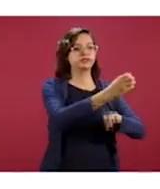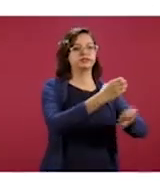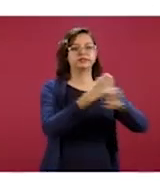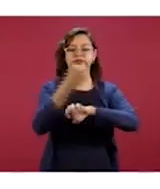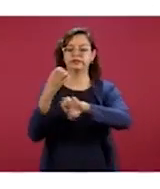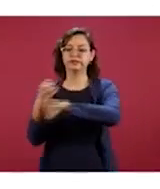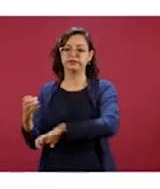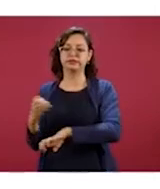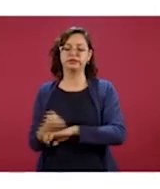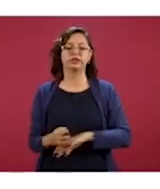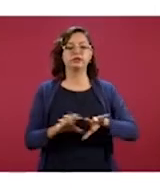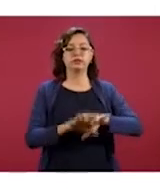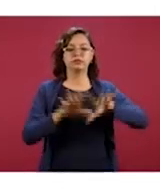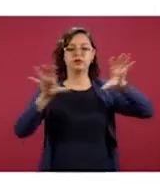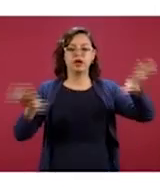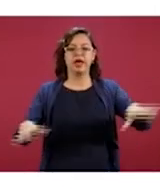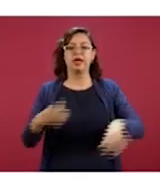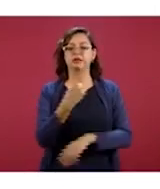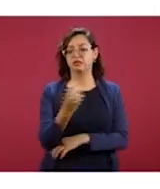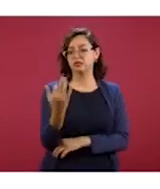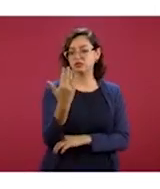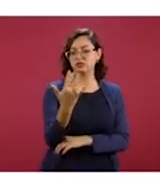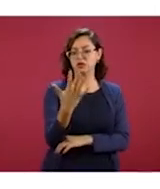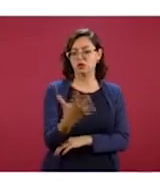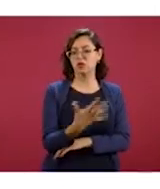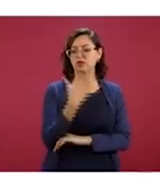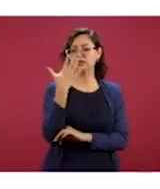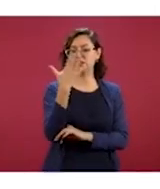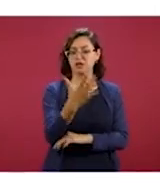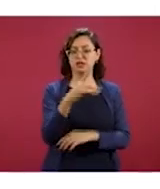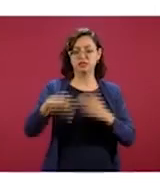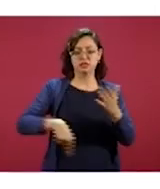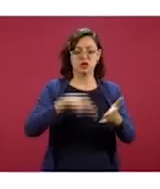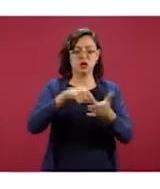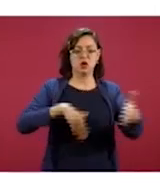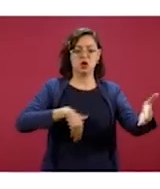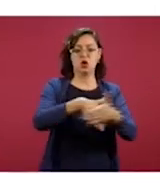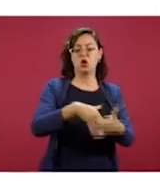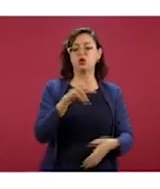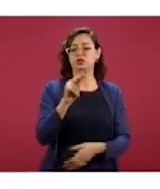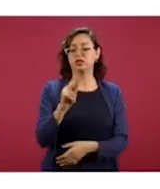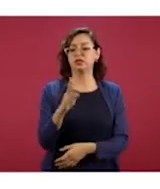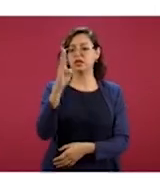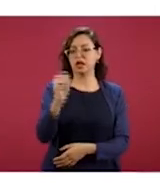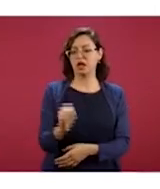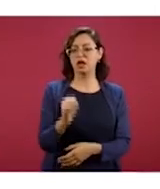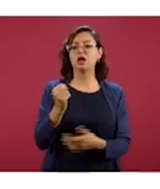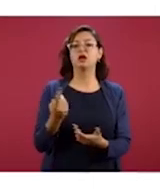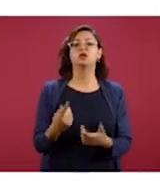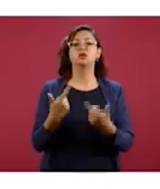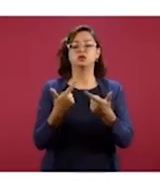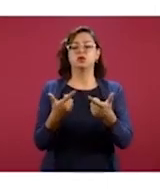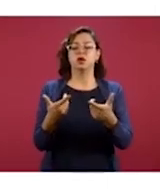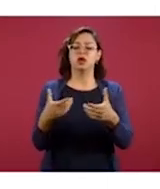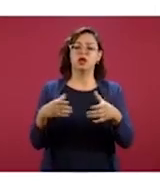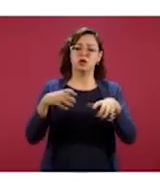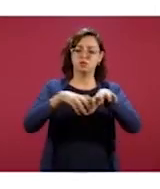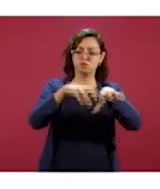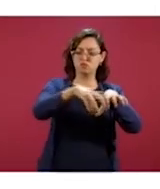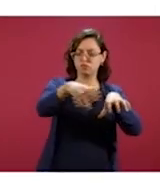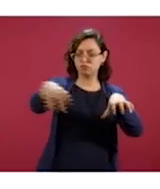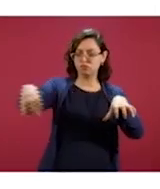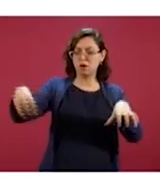en 155 estaciones y 89 subestaciones además de la presencia que se tiene en los